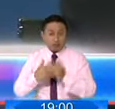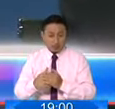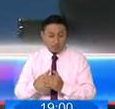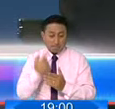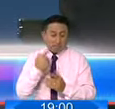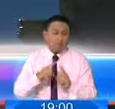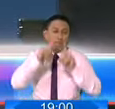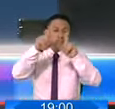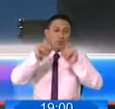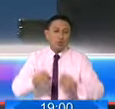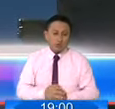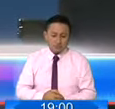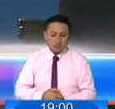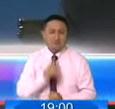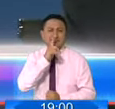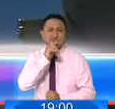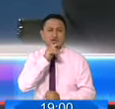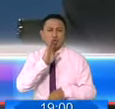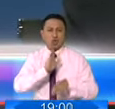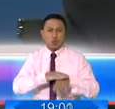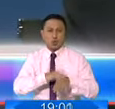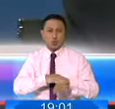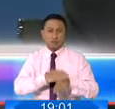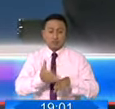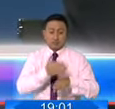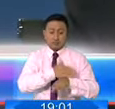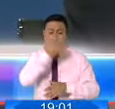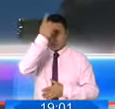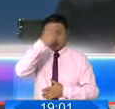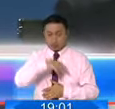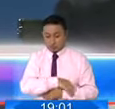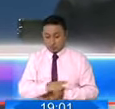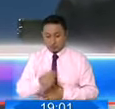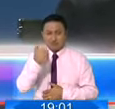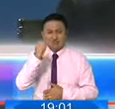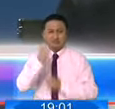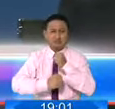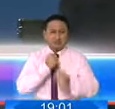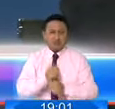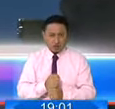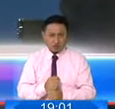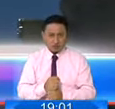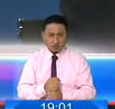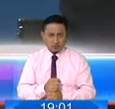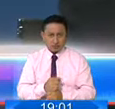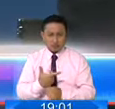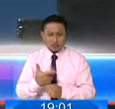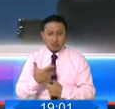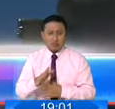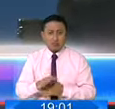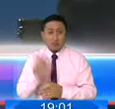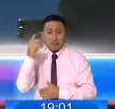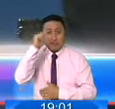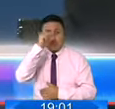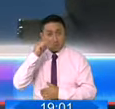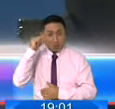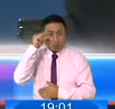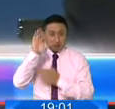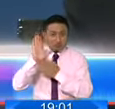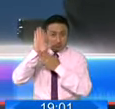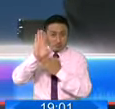preguntar, ¿quiénes son los que decidieron durante 10 años tomar la pantalla de